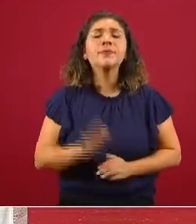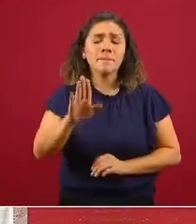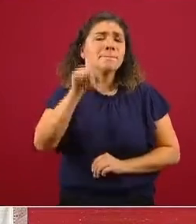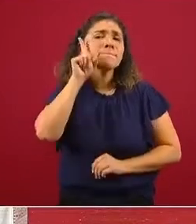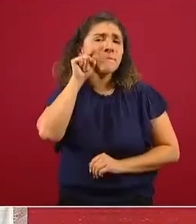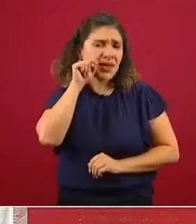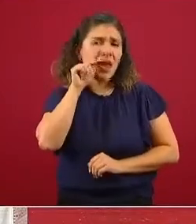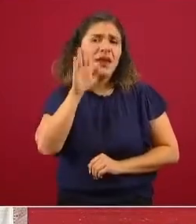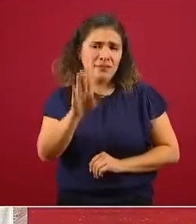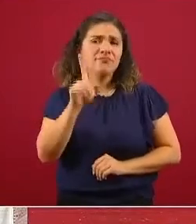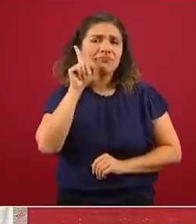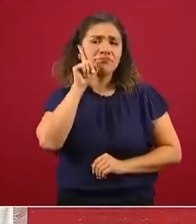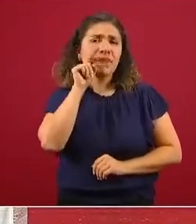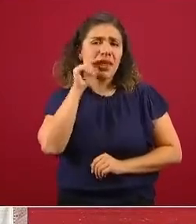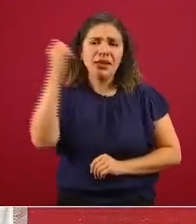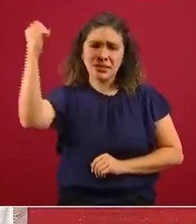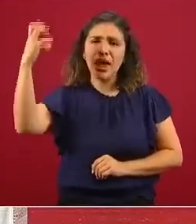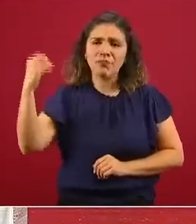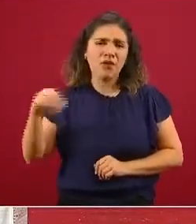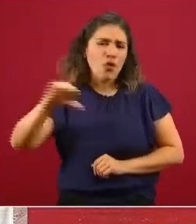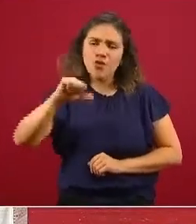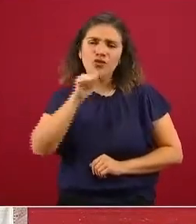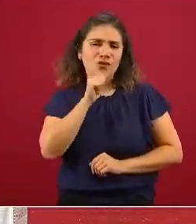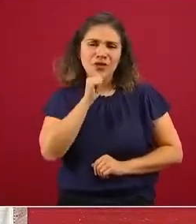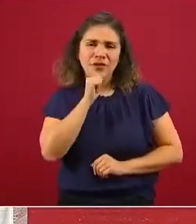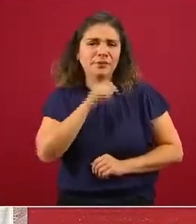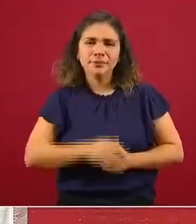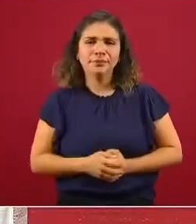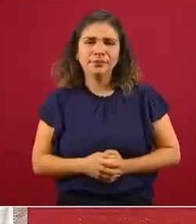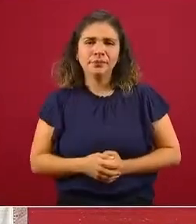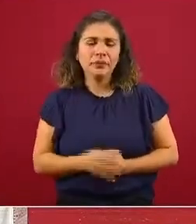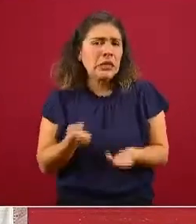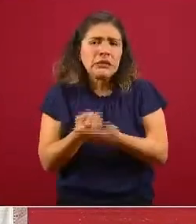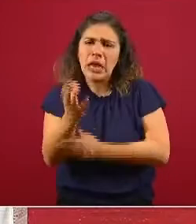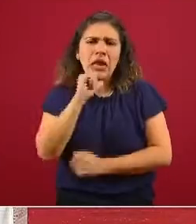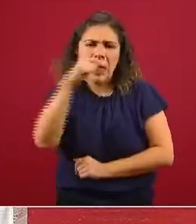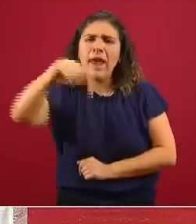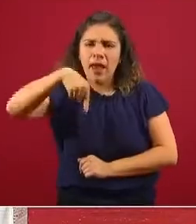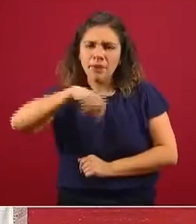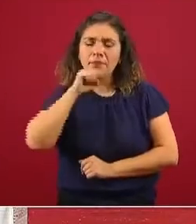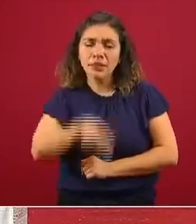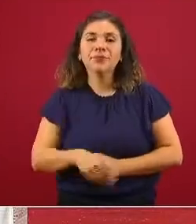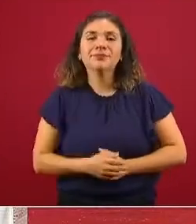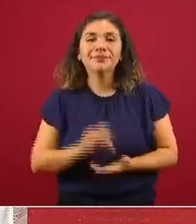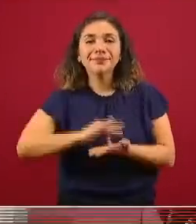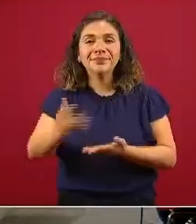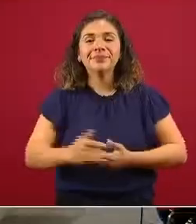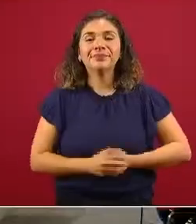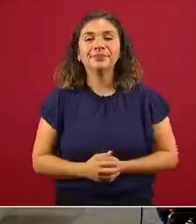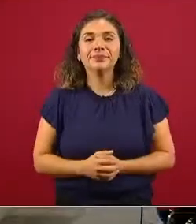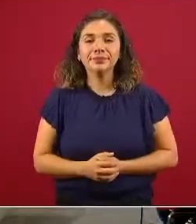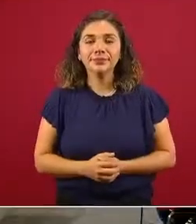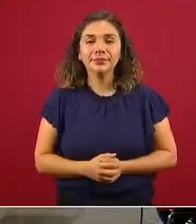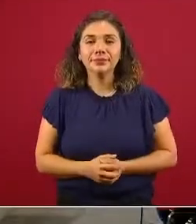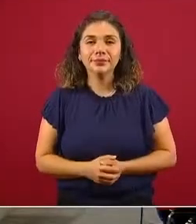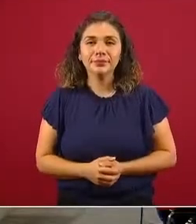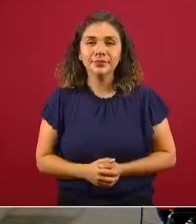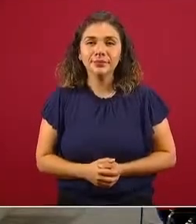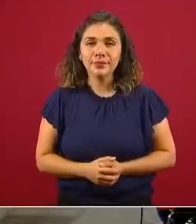Mañana hablamos de eso. Mañana se presenta el semáforo. Hoy no. Aquí, no salimos. Mañana aquí. Gracias.